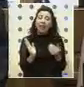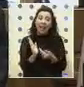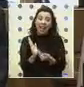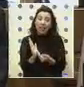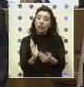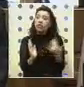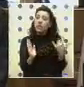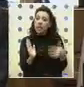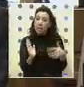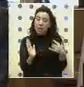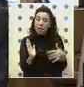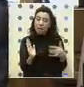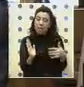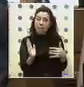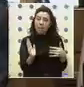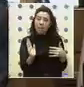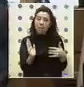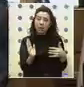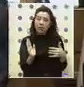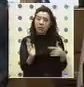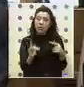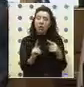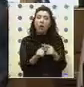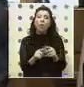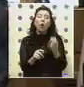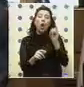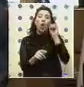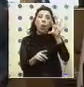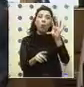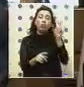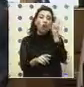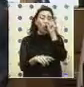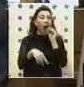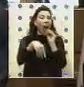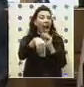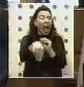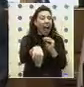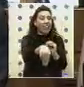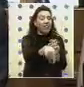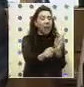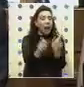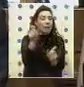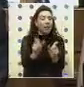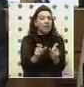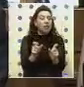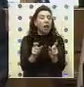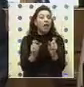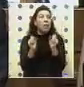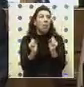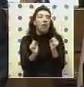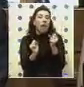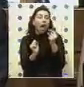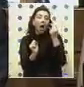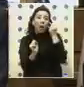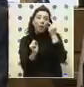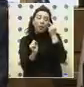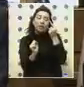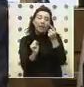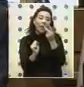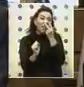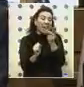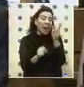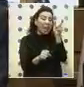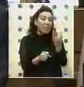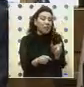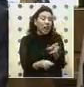algo importante, algo que prende la luz roja justamente a las personas que alguna vez puedan ver a los